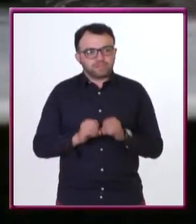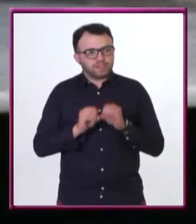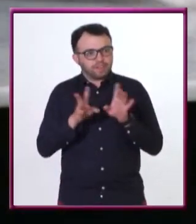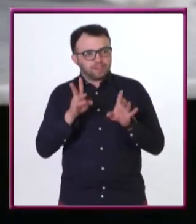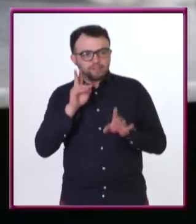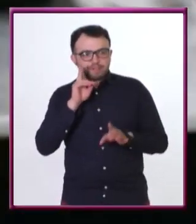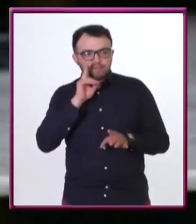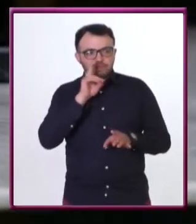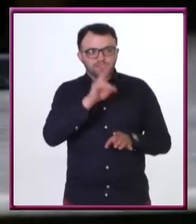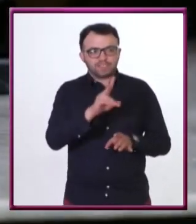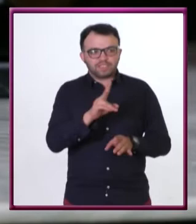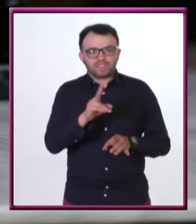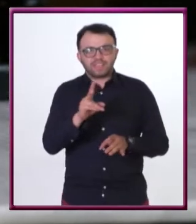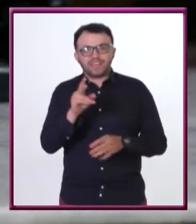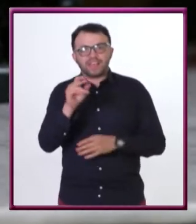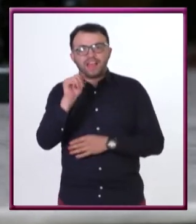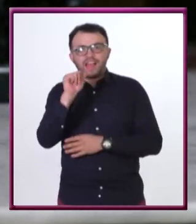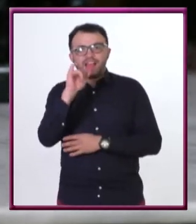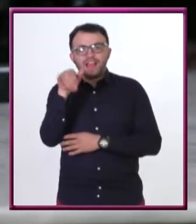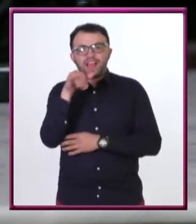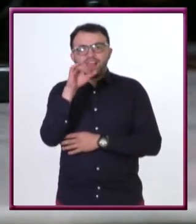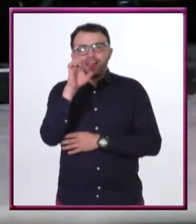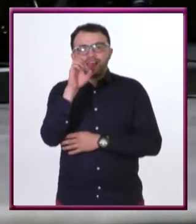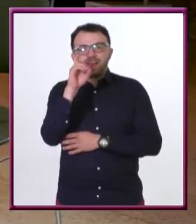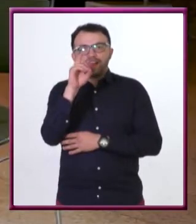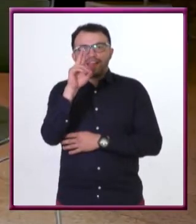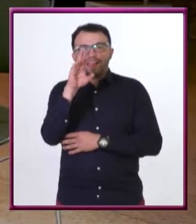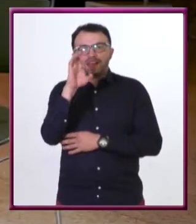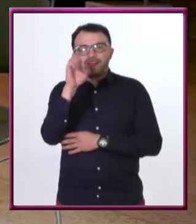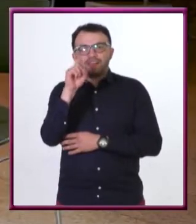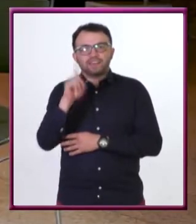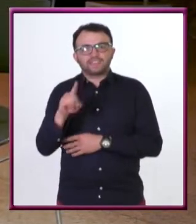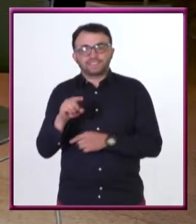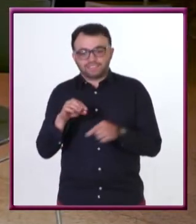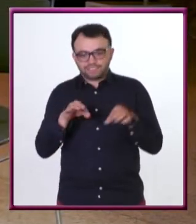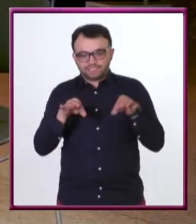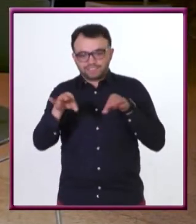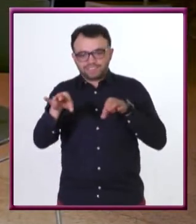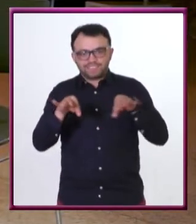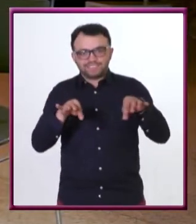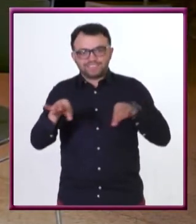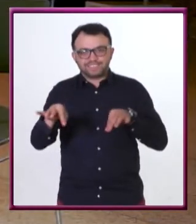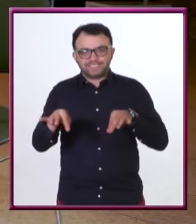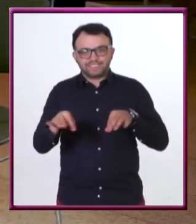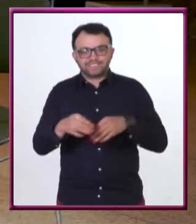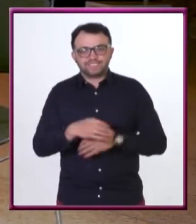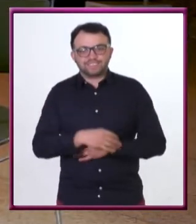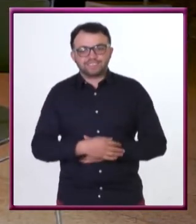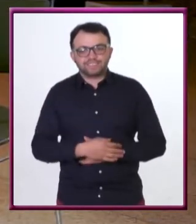e inigualable. ¡Ajedrez! ¡Ay! Se me cayeron las fichas.